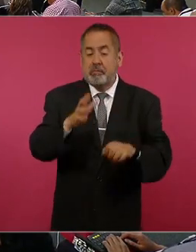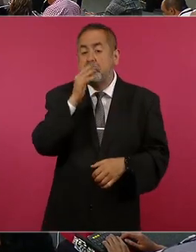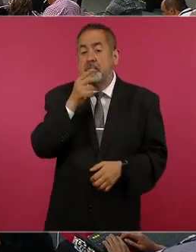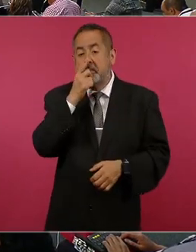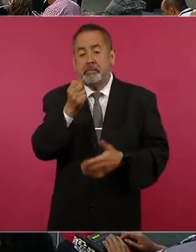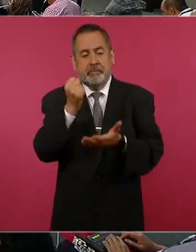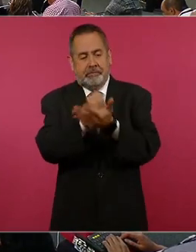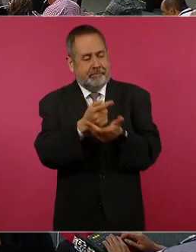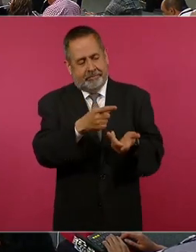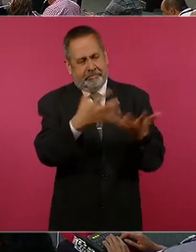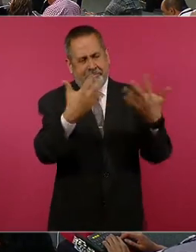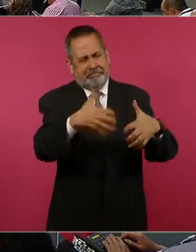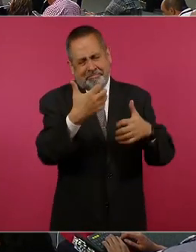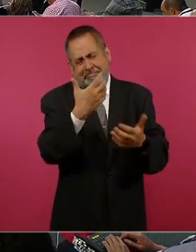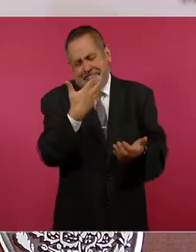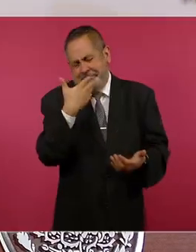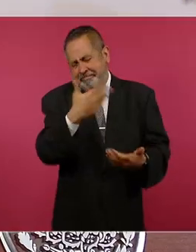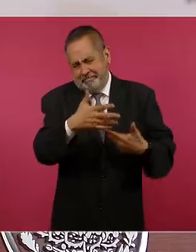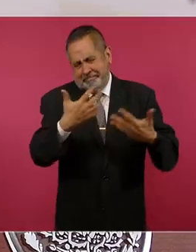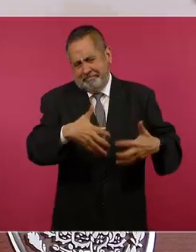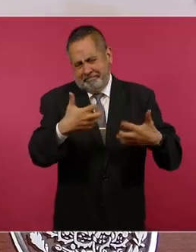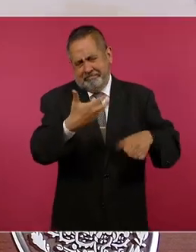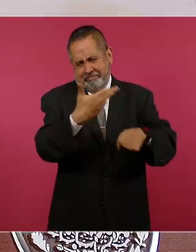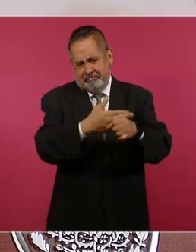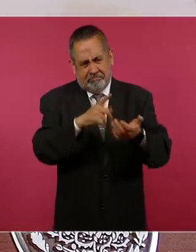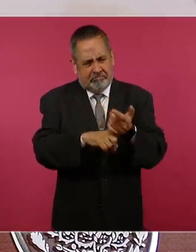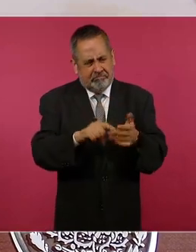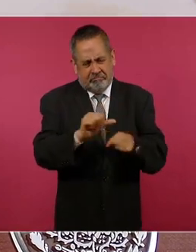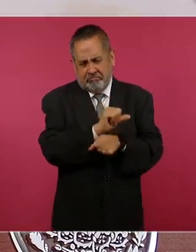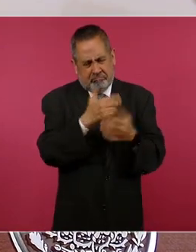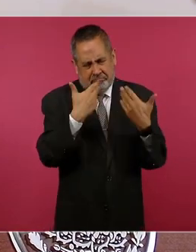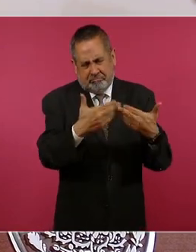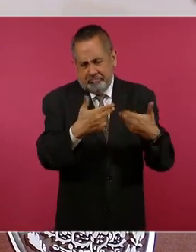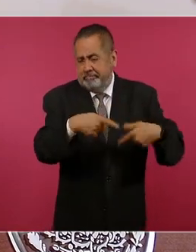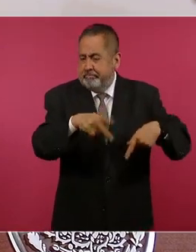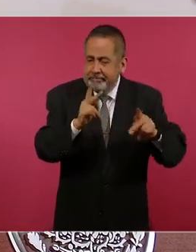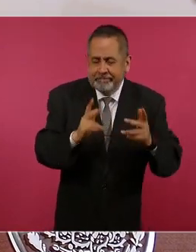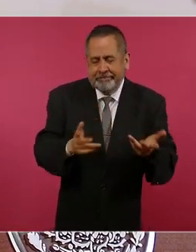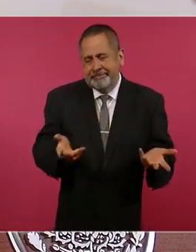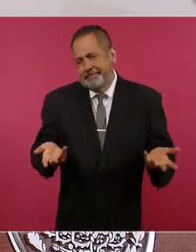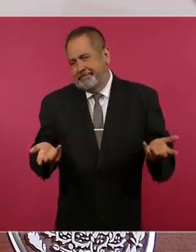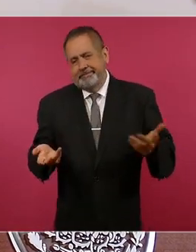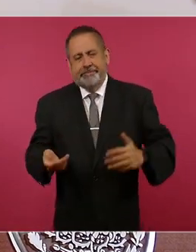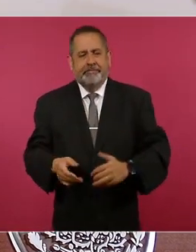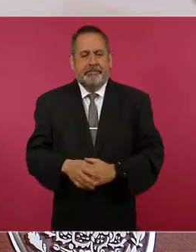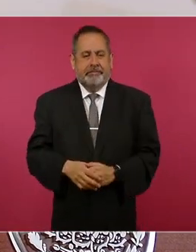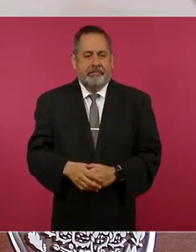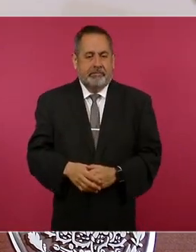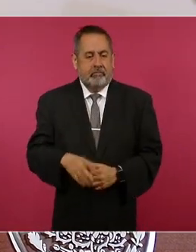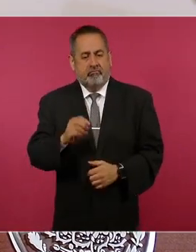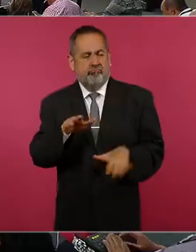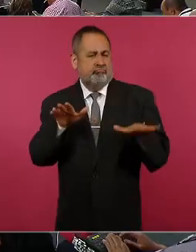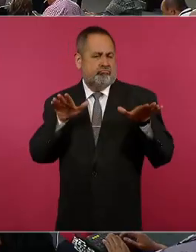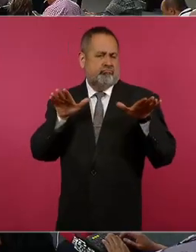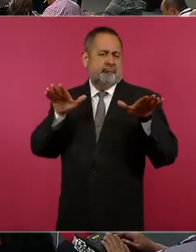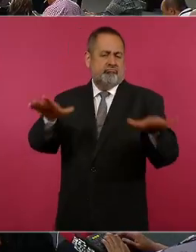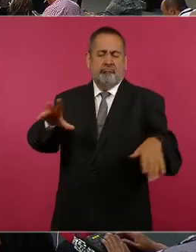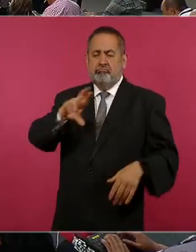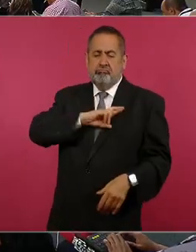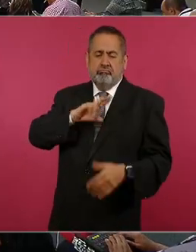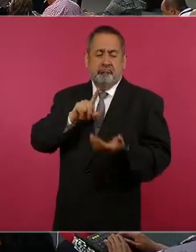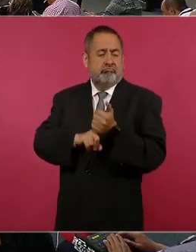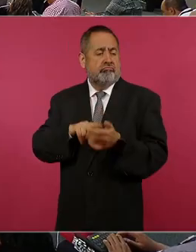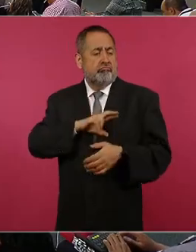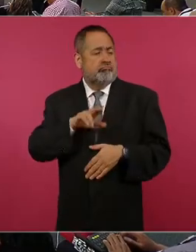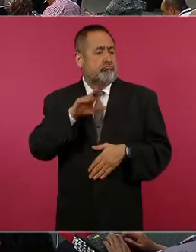qué culpa tienen las empresas automotrices, o un avión privado,